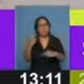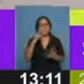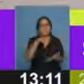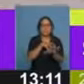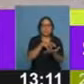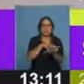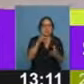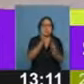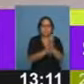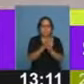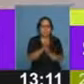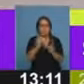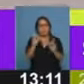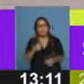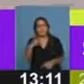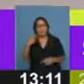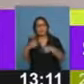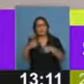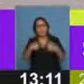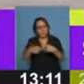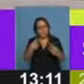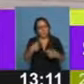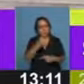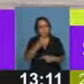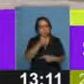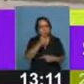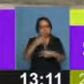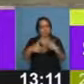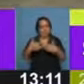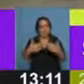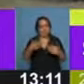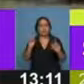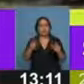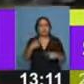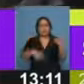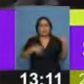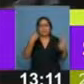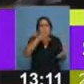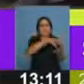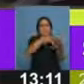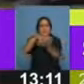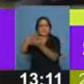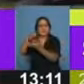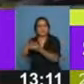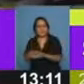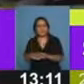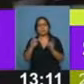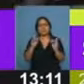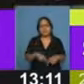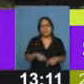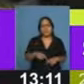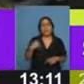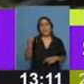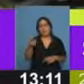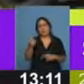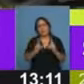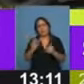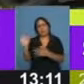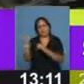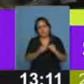públicas, vino Recursos Hídricos, vino varias empresas como Multimedios, ustedes también trajeron